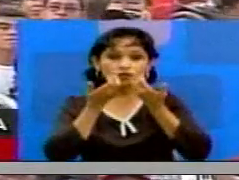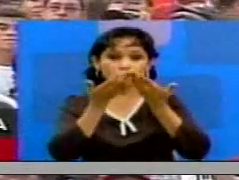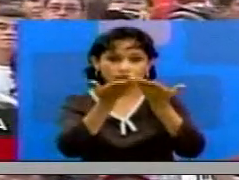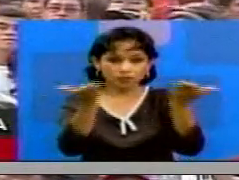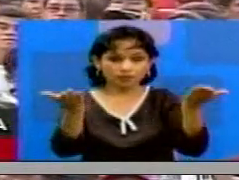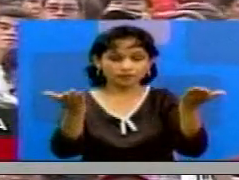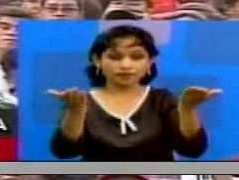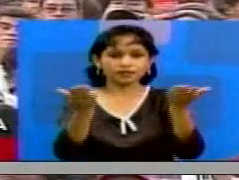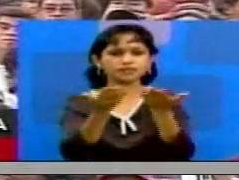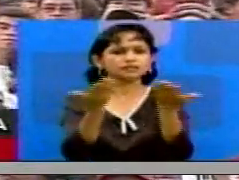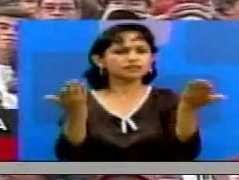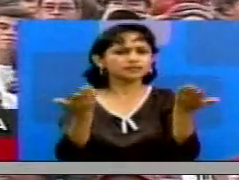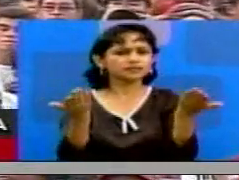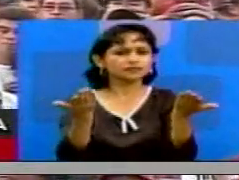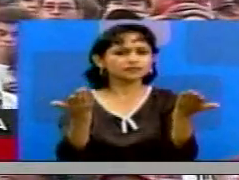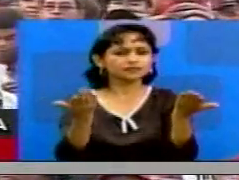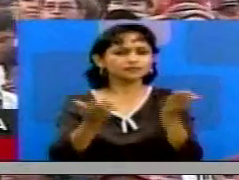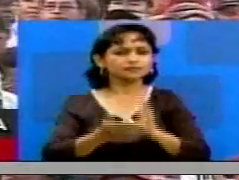que